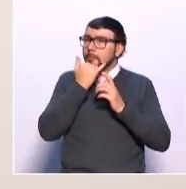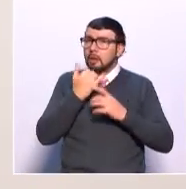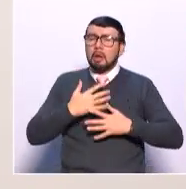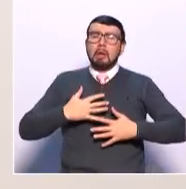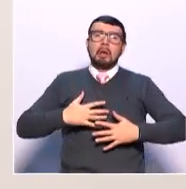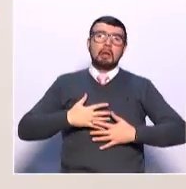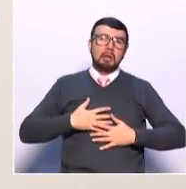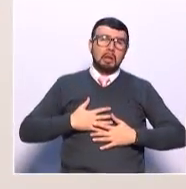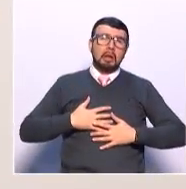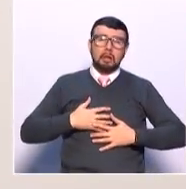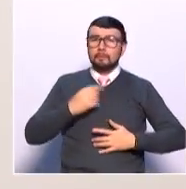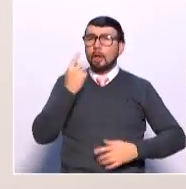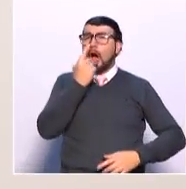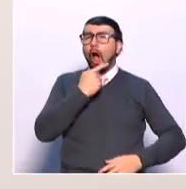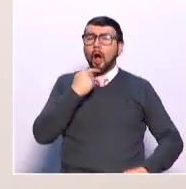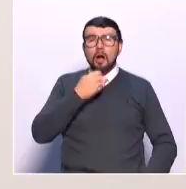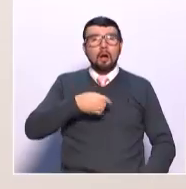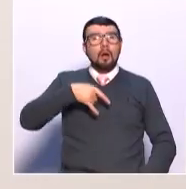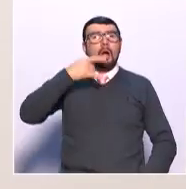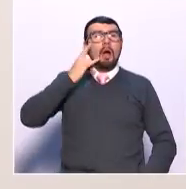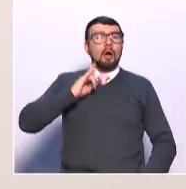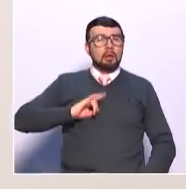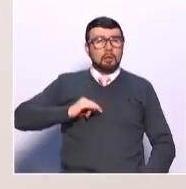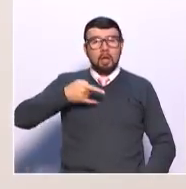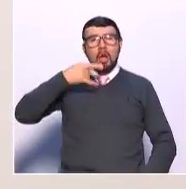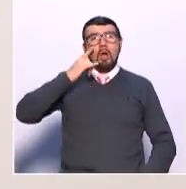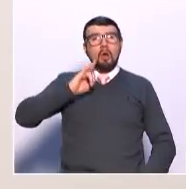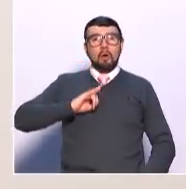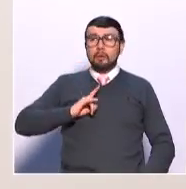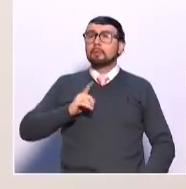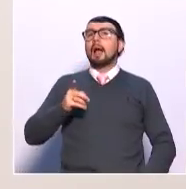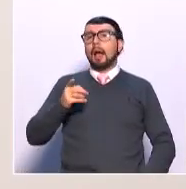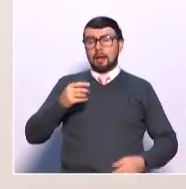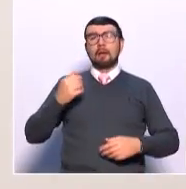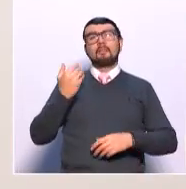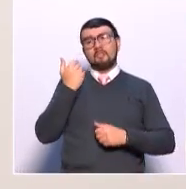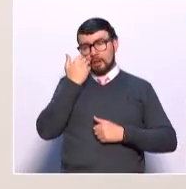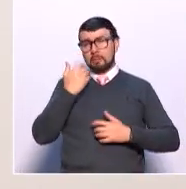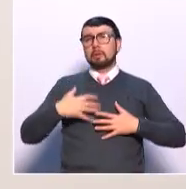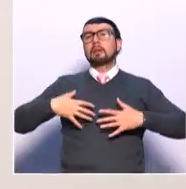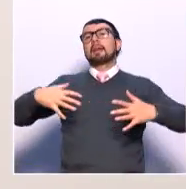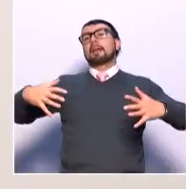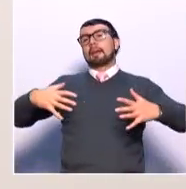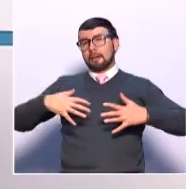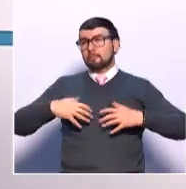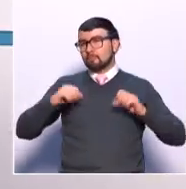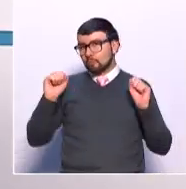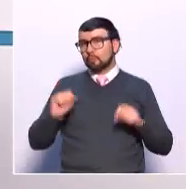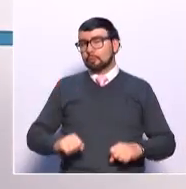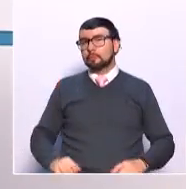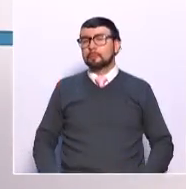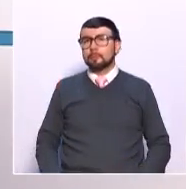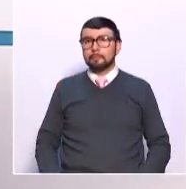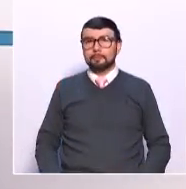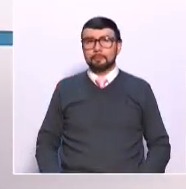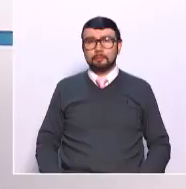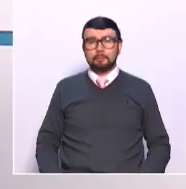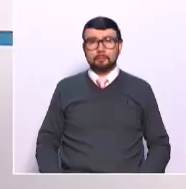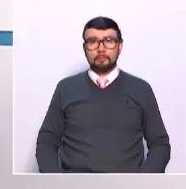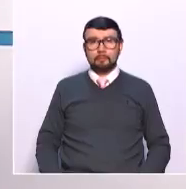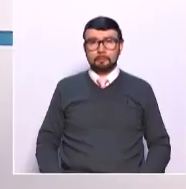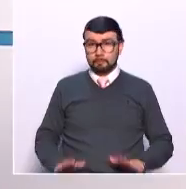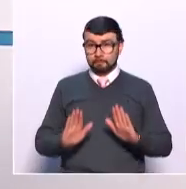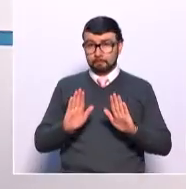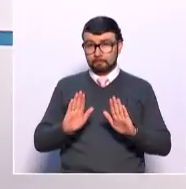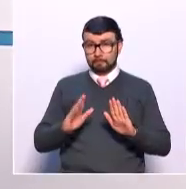empieza a respirar por la boca y cuando yo respiro por la boca si me puede dar una crisis de asma vamos entonces a otro